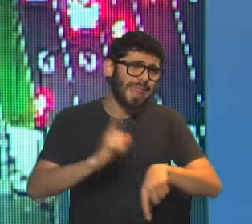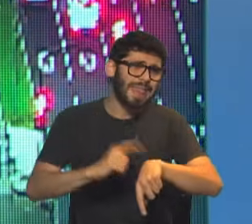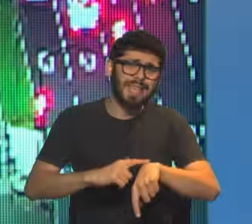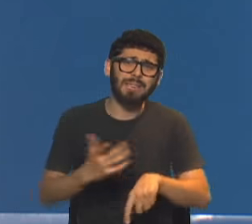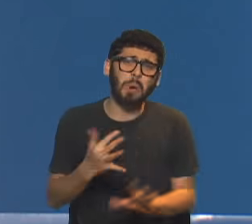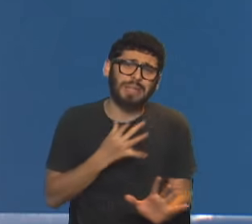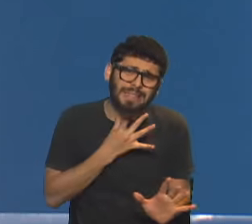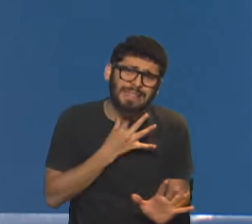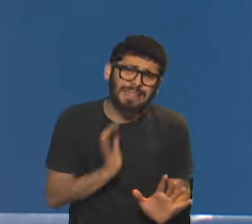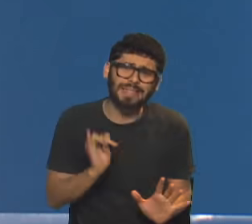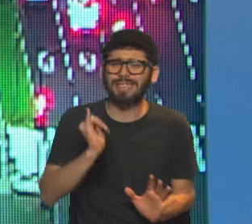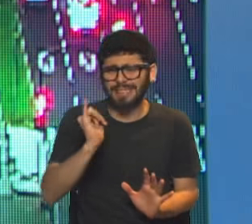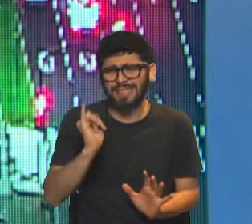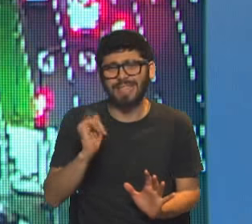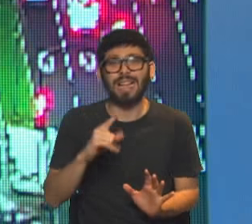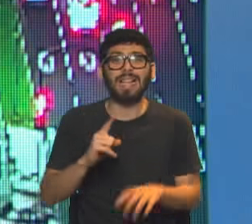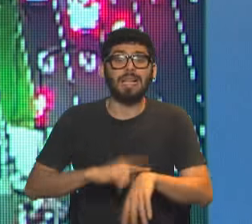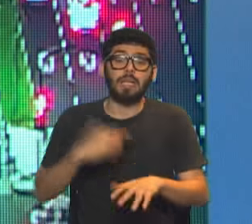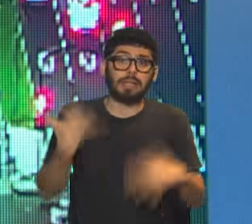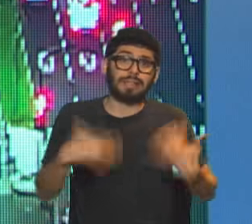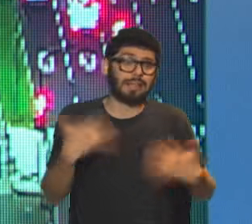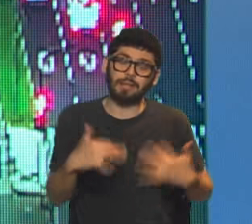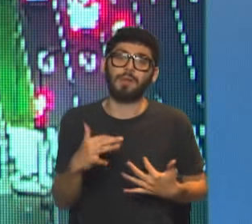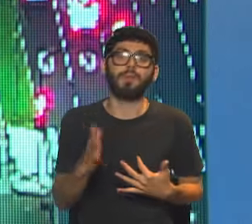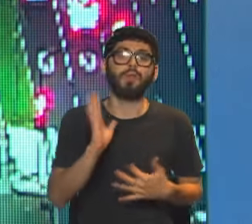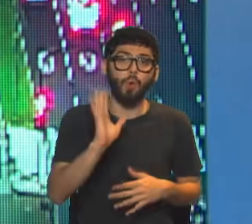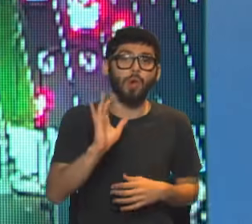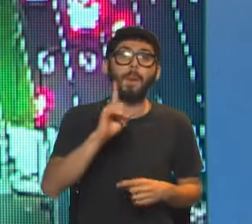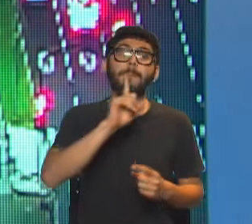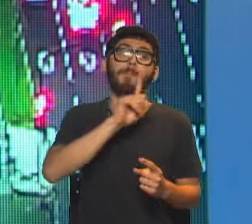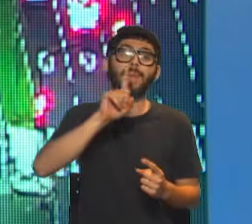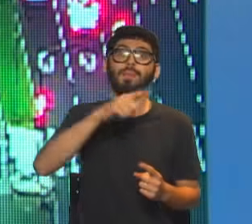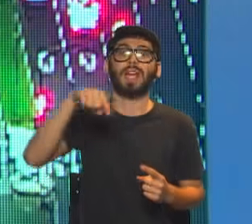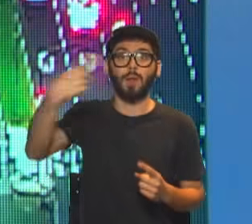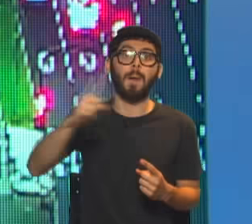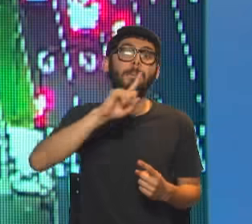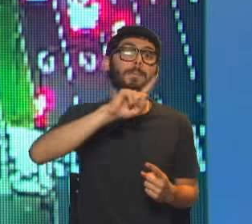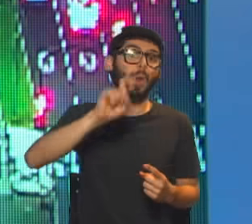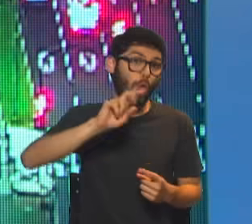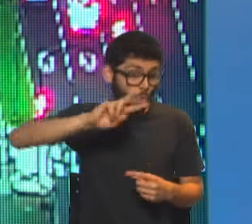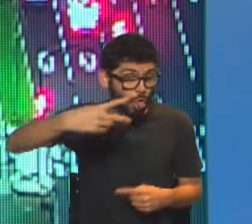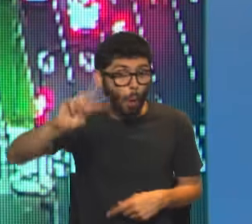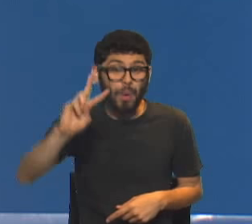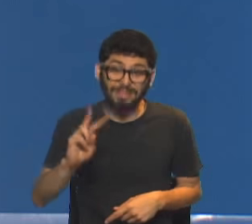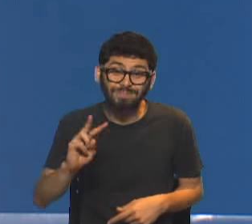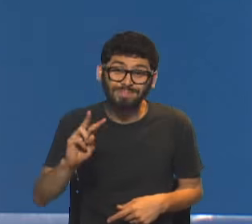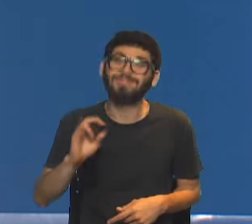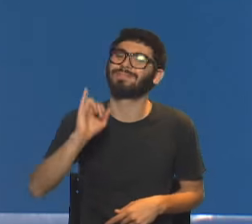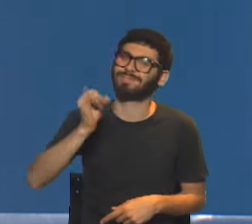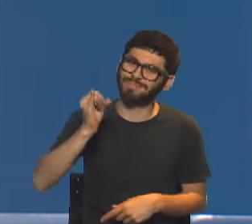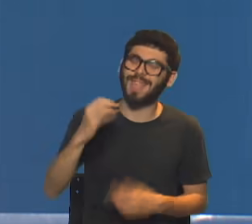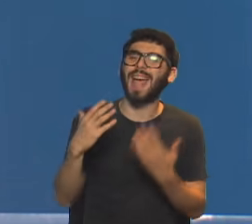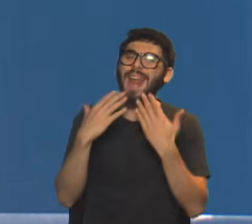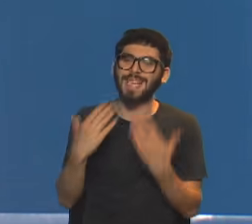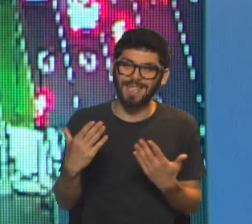tirados y no se sentirán los que corren son son veloces y hacemos las de hoy y las de la semana próxima aseguró el próximo jueves y bueno muchas gracias gracias